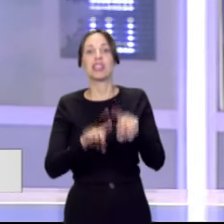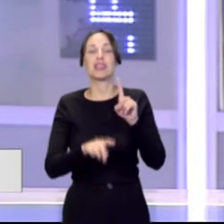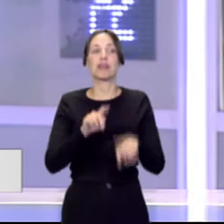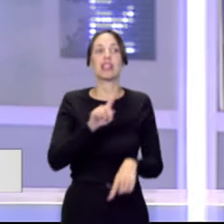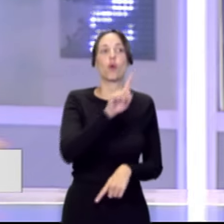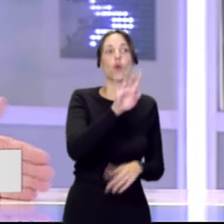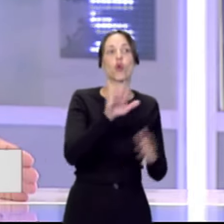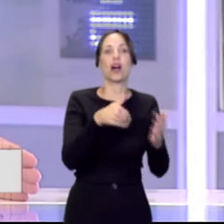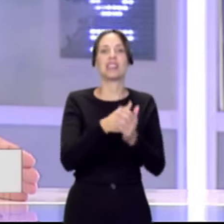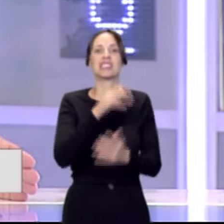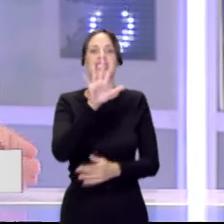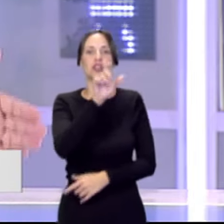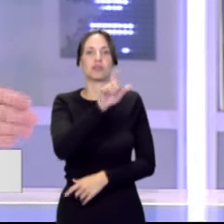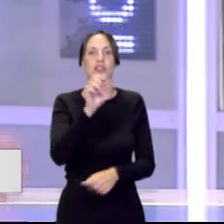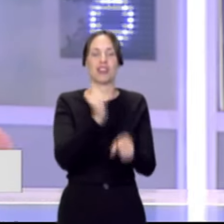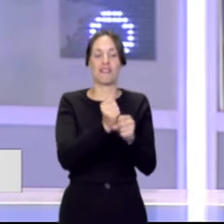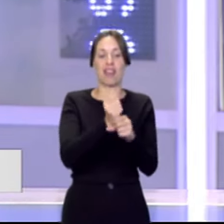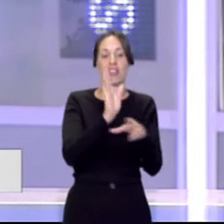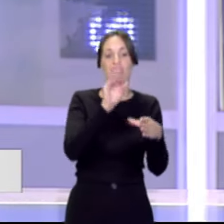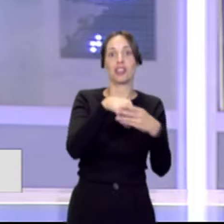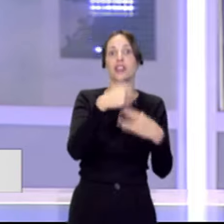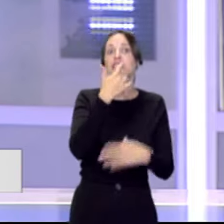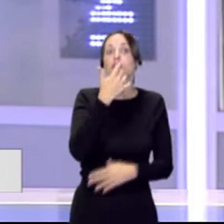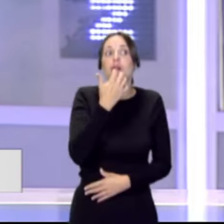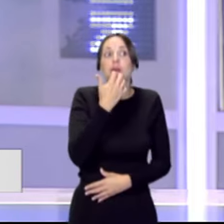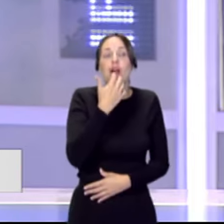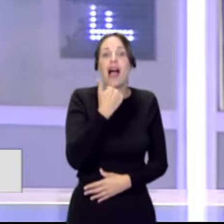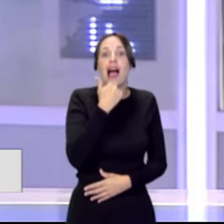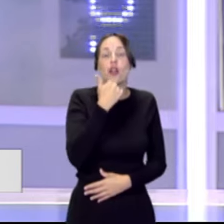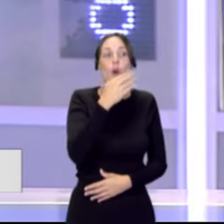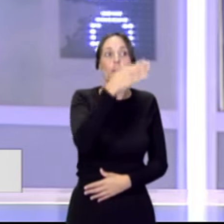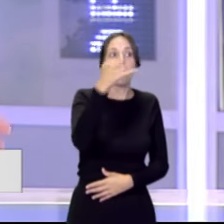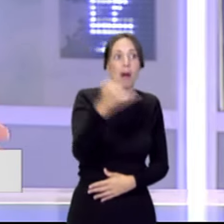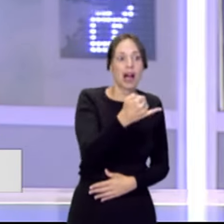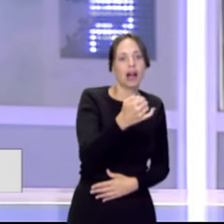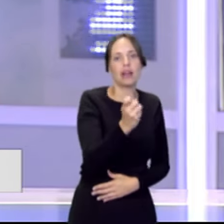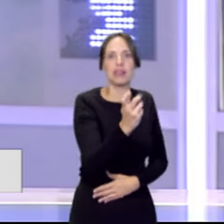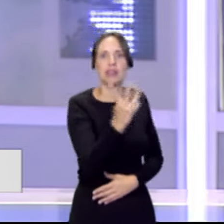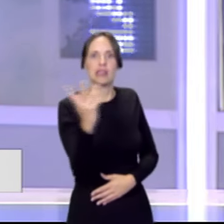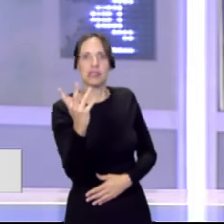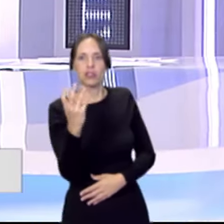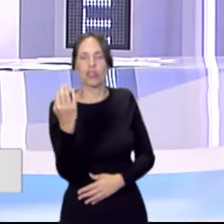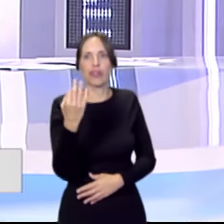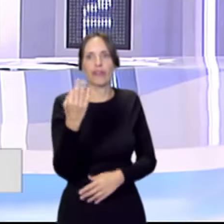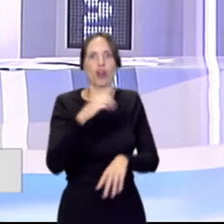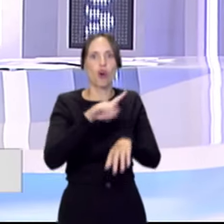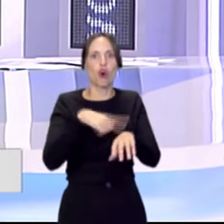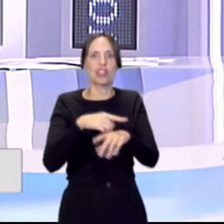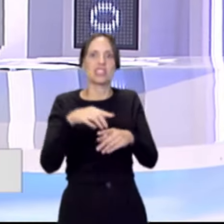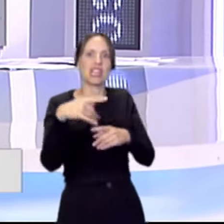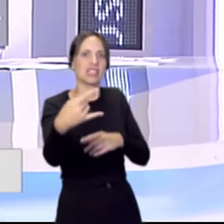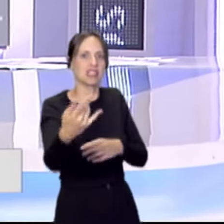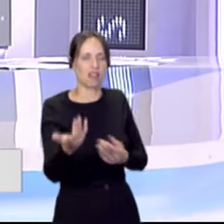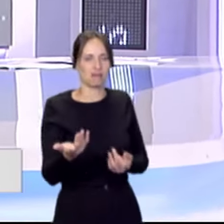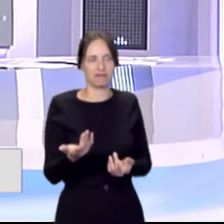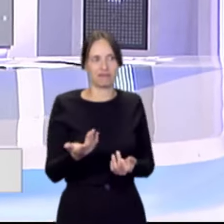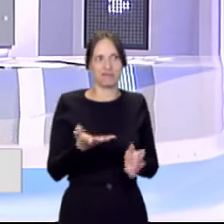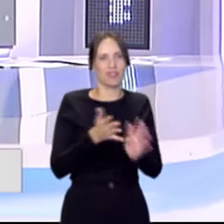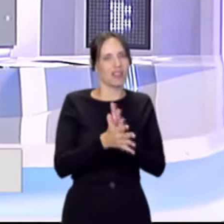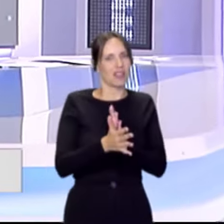trabajadores. Cualquier baja incrementa inmediatamente la actividad de los otros, que a lo mejor tienen que desarrollar horas extra. Esto, insisto, esto